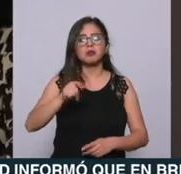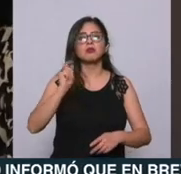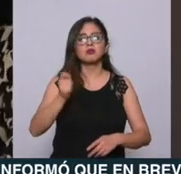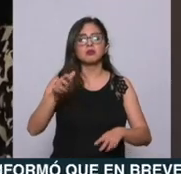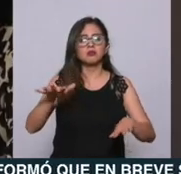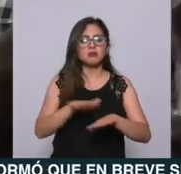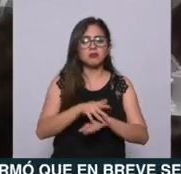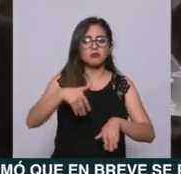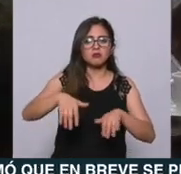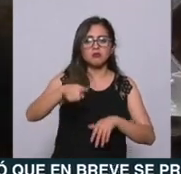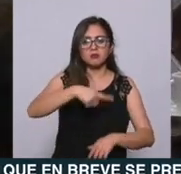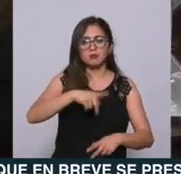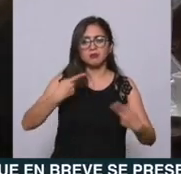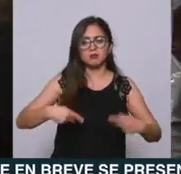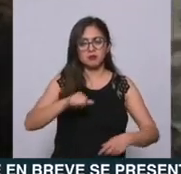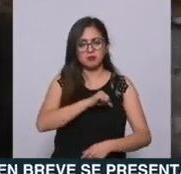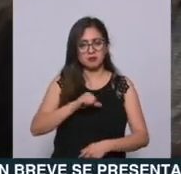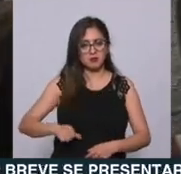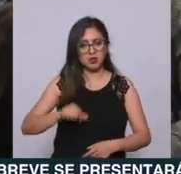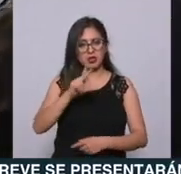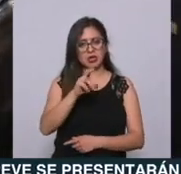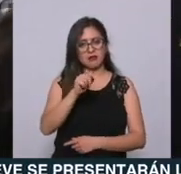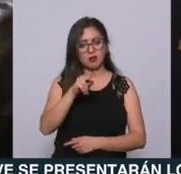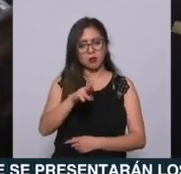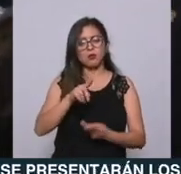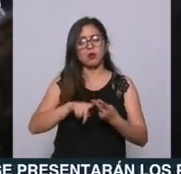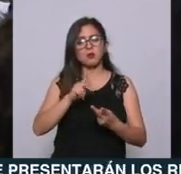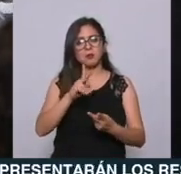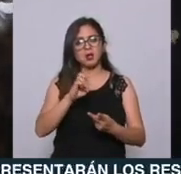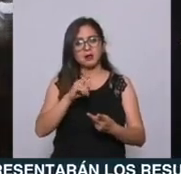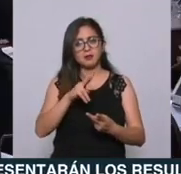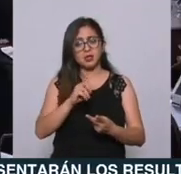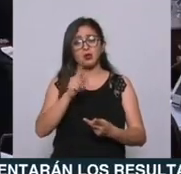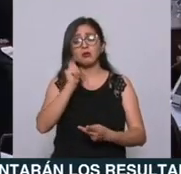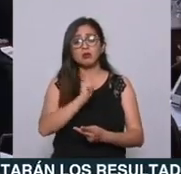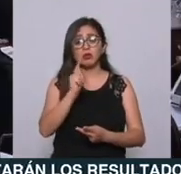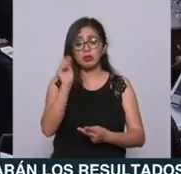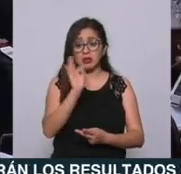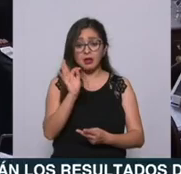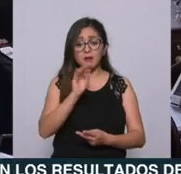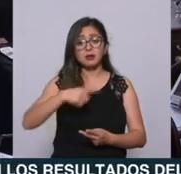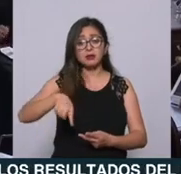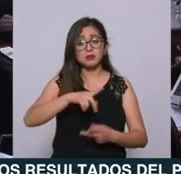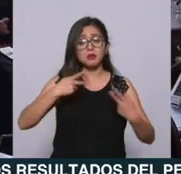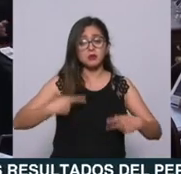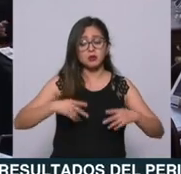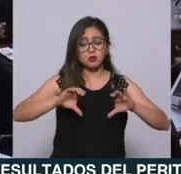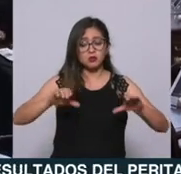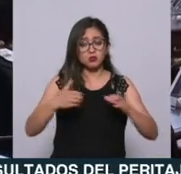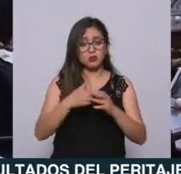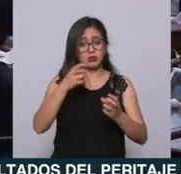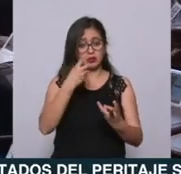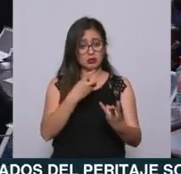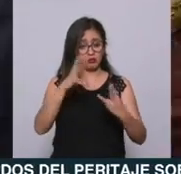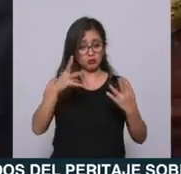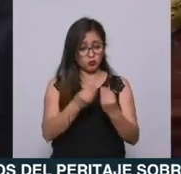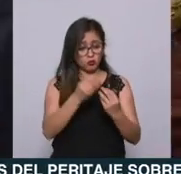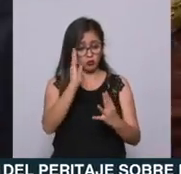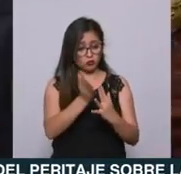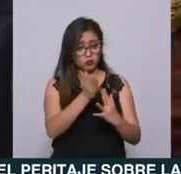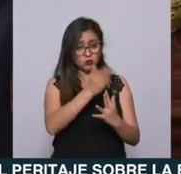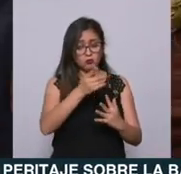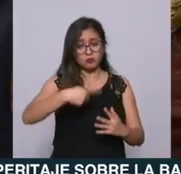alcalde, referéndum y plebiscito, incluyendo la posibilidad de que una tercera parte de los concejales y 2/3 partes del Consejo Ciudadano